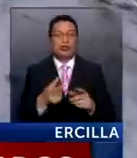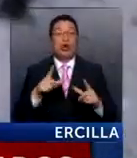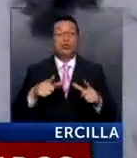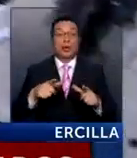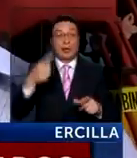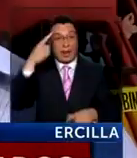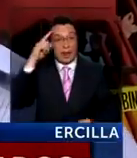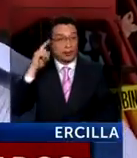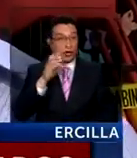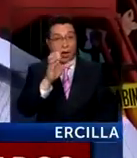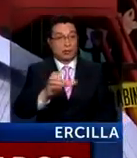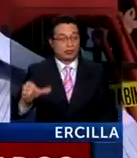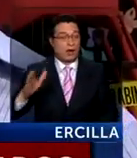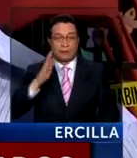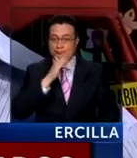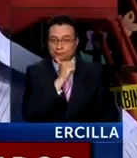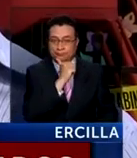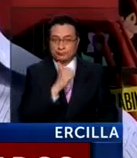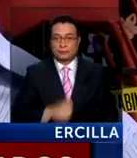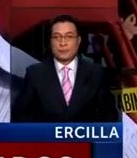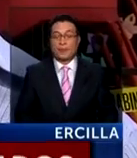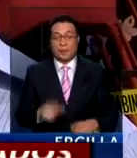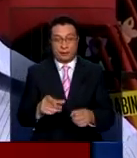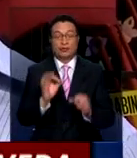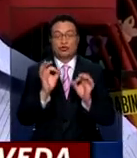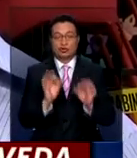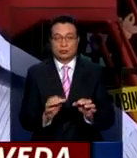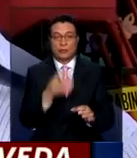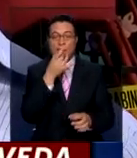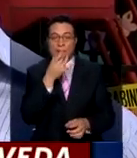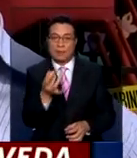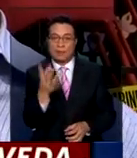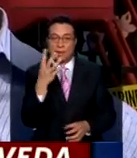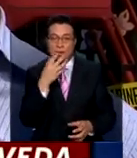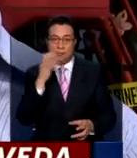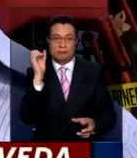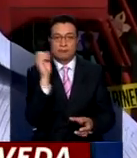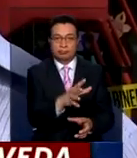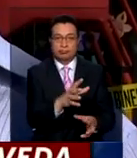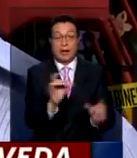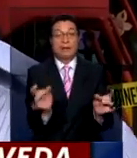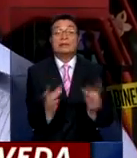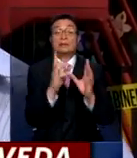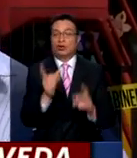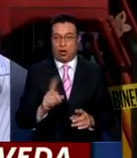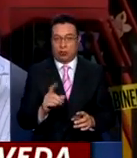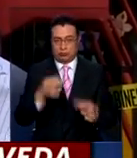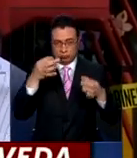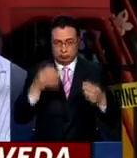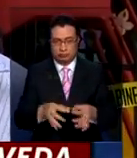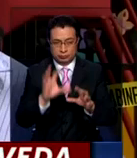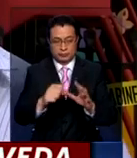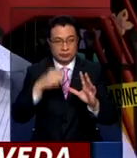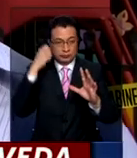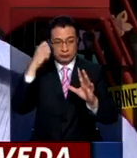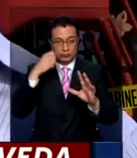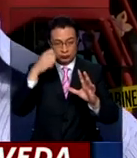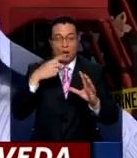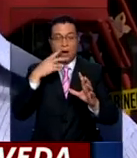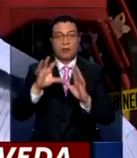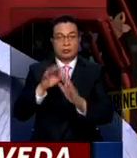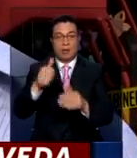lesionados efectivamente el incendio es intencional y y ello consta en evidencia que ha sido allegada por parte de